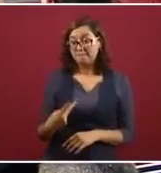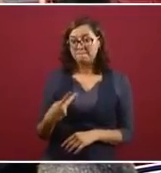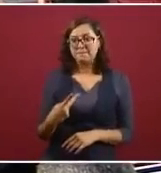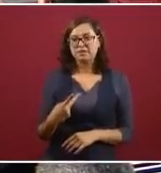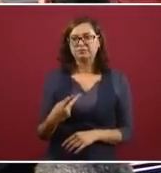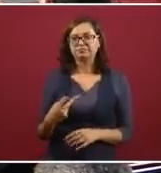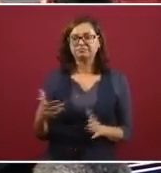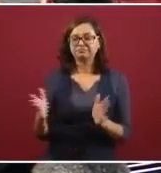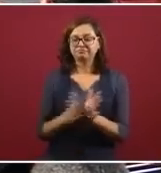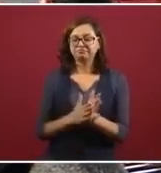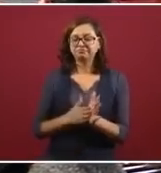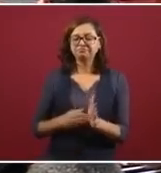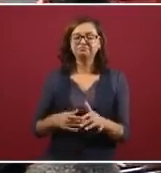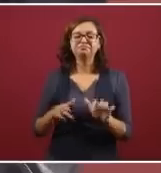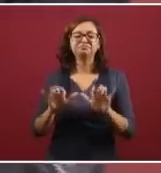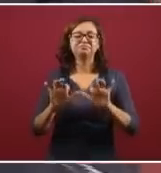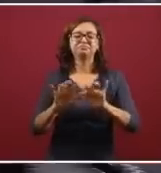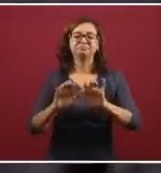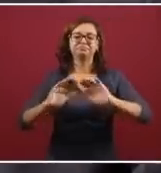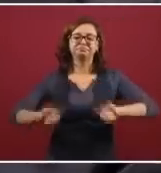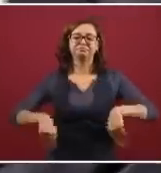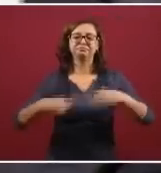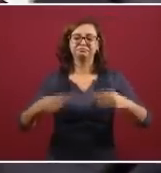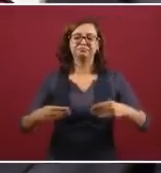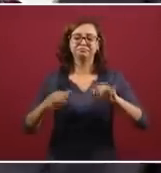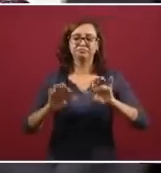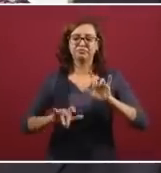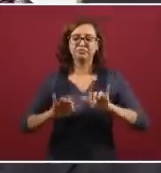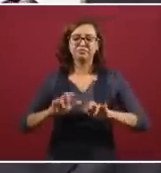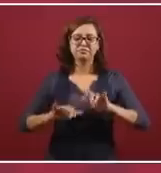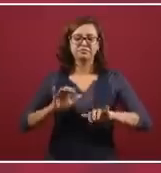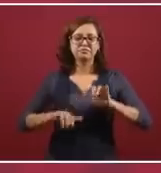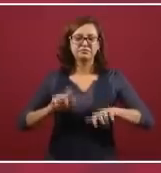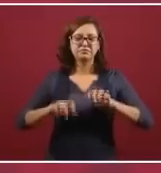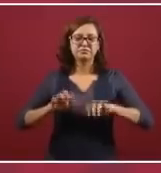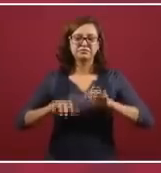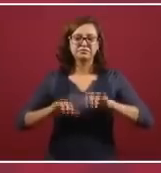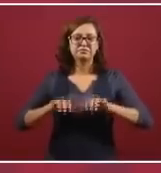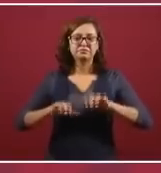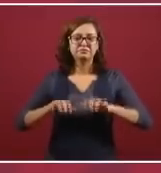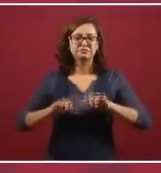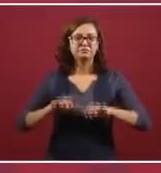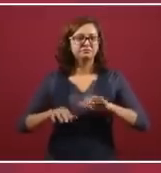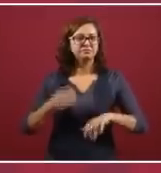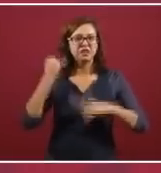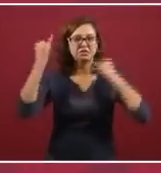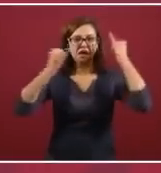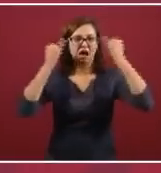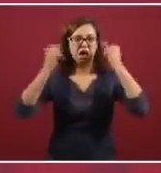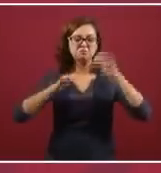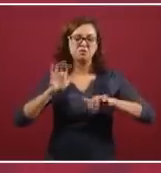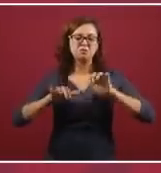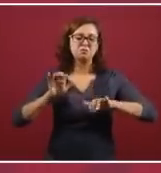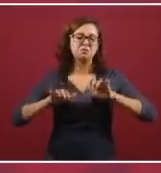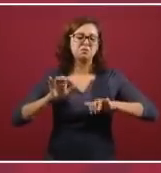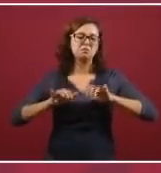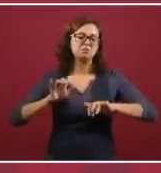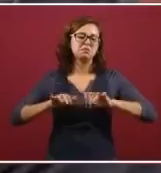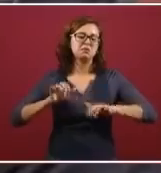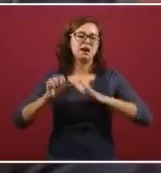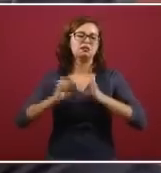metían el papel en la máquina y a darle. todo el Código